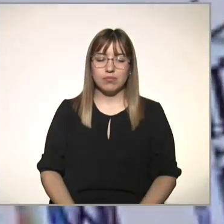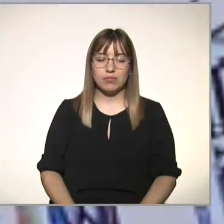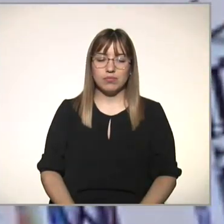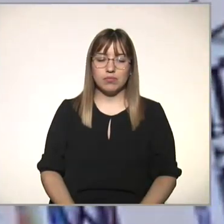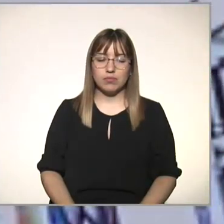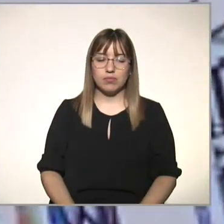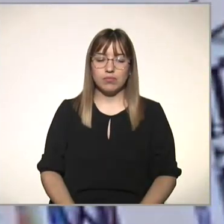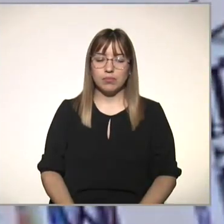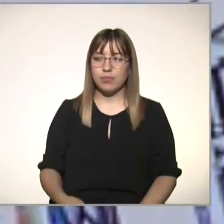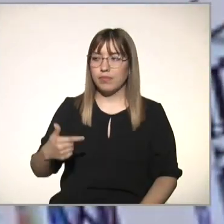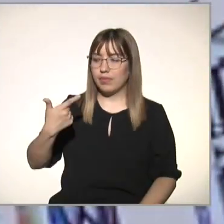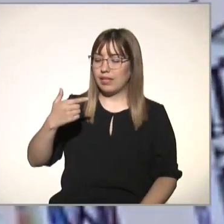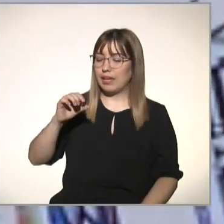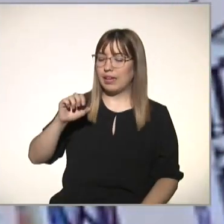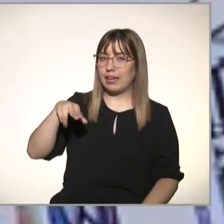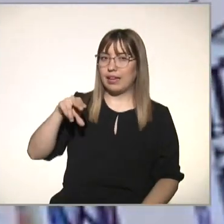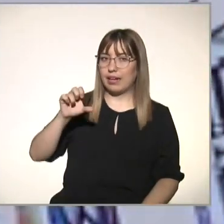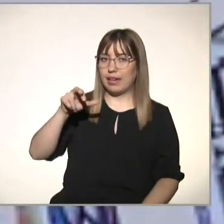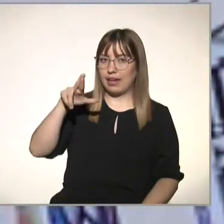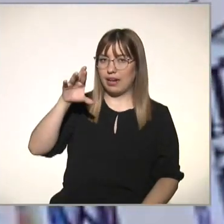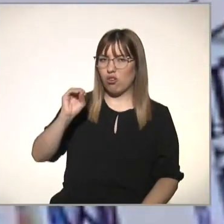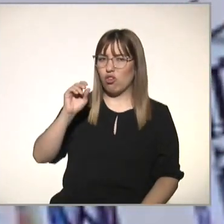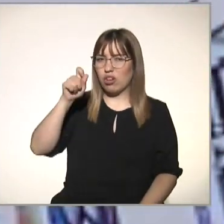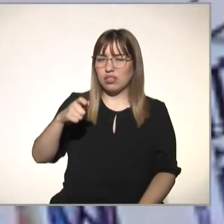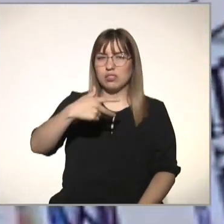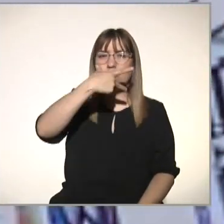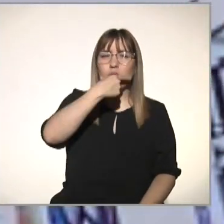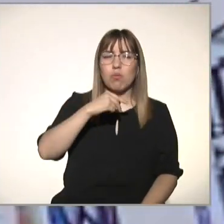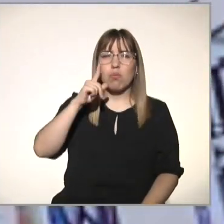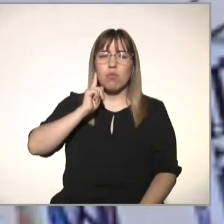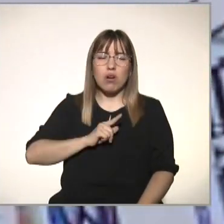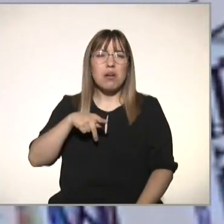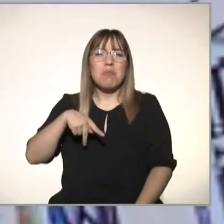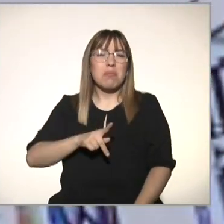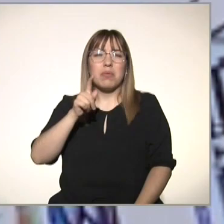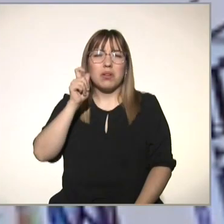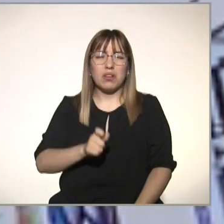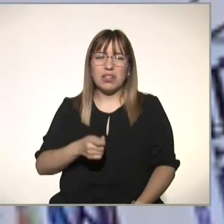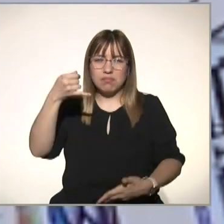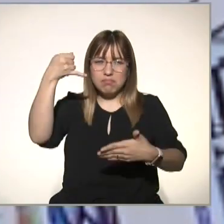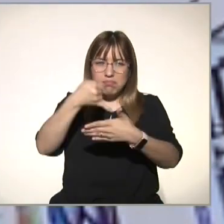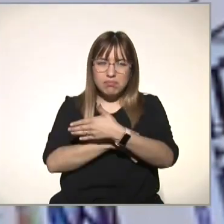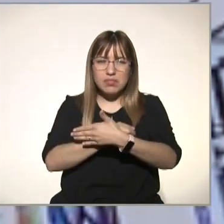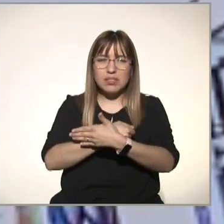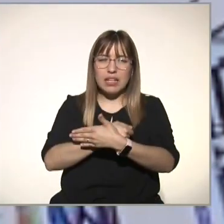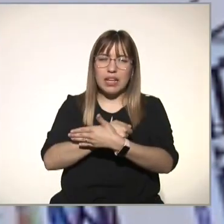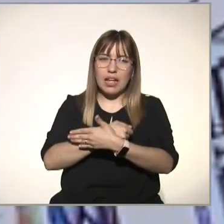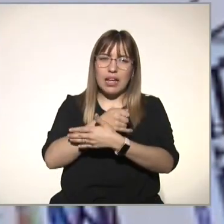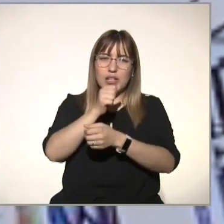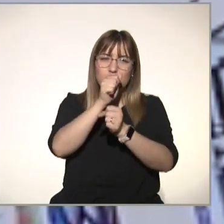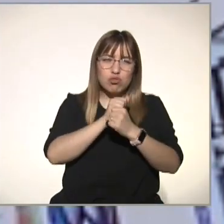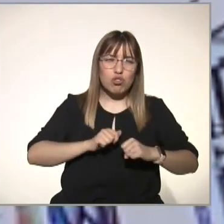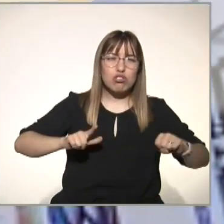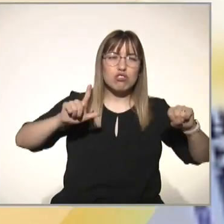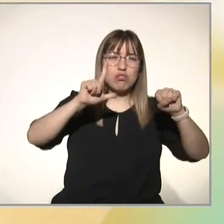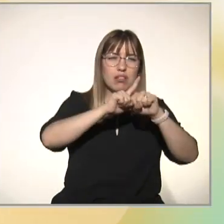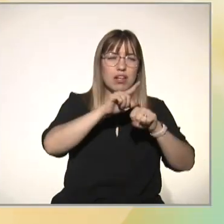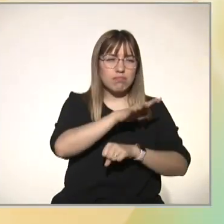Cuando hablamos de género, hablamos de todas estas construcciones sociales y de construcciones